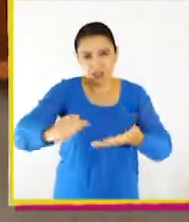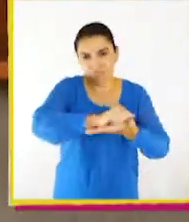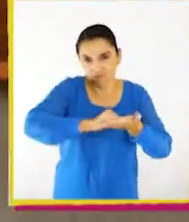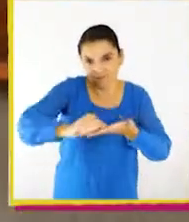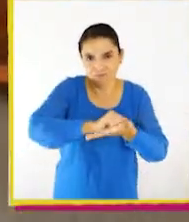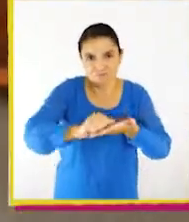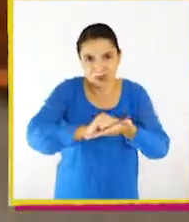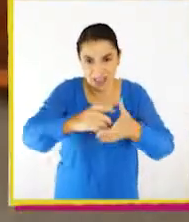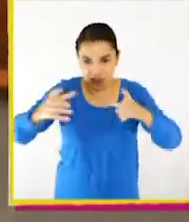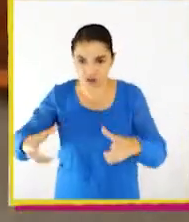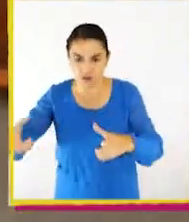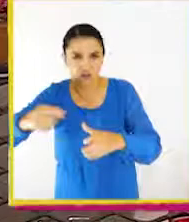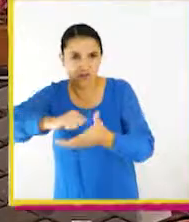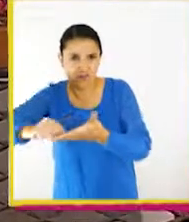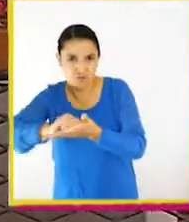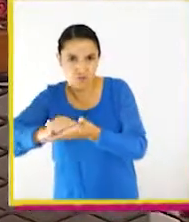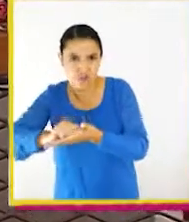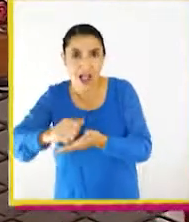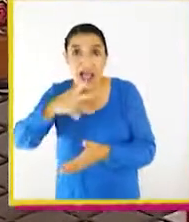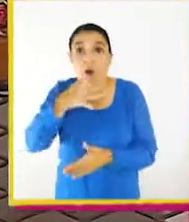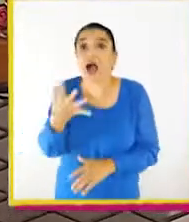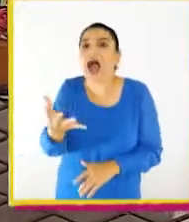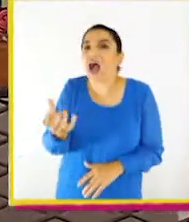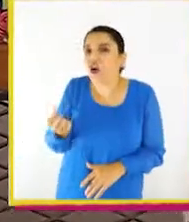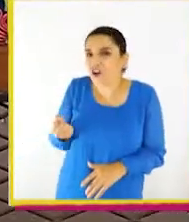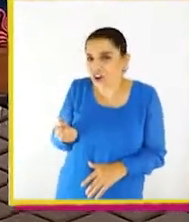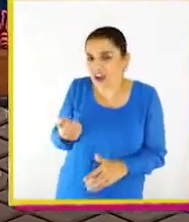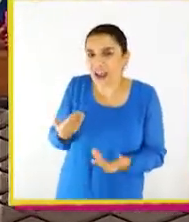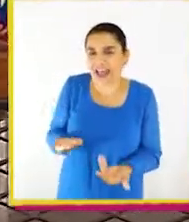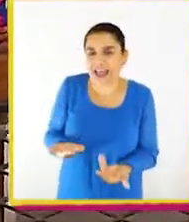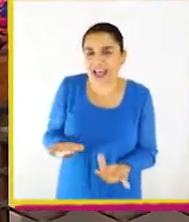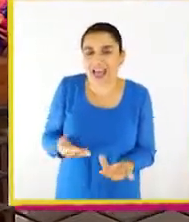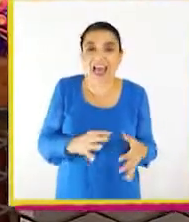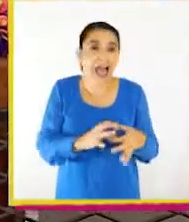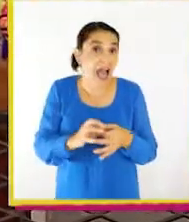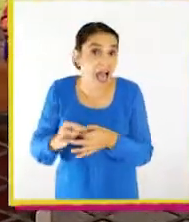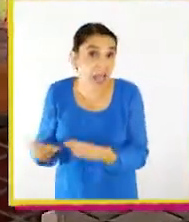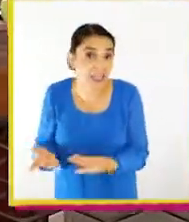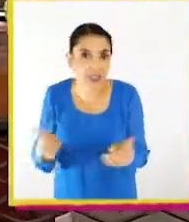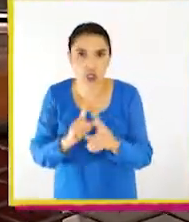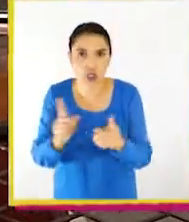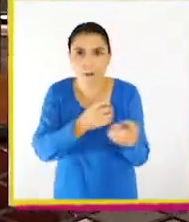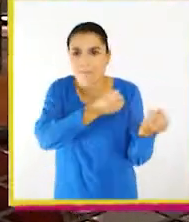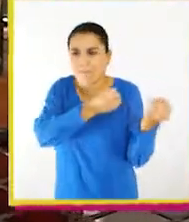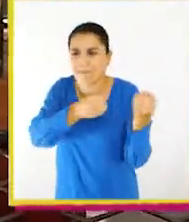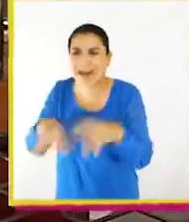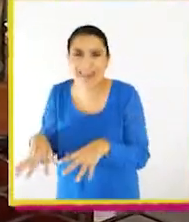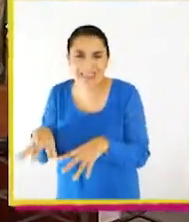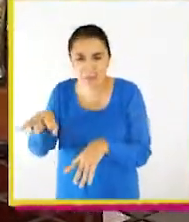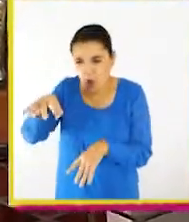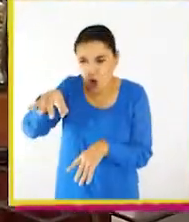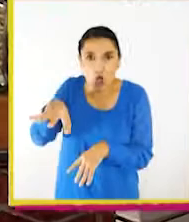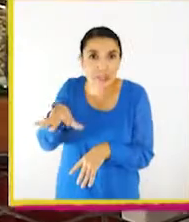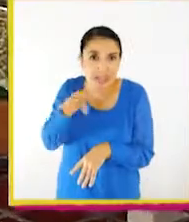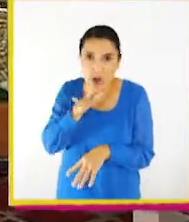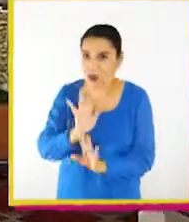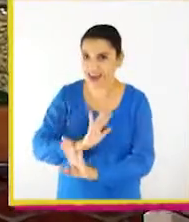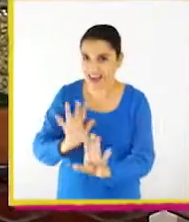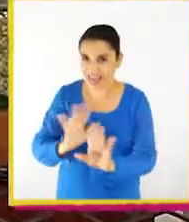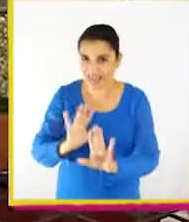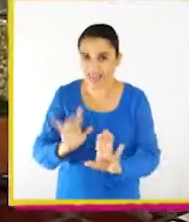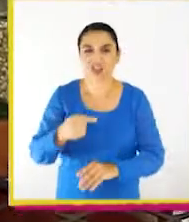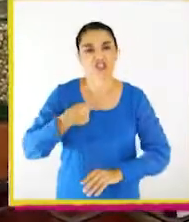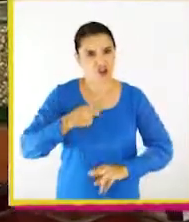loza, ¡alabazas! ¡Así ahorras agua! Así no perdemos ni una gota de